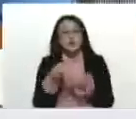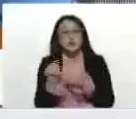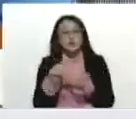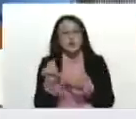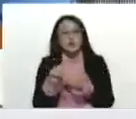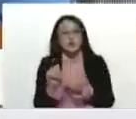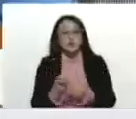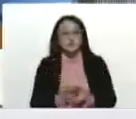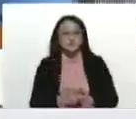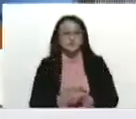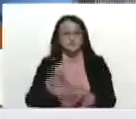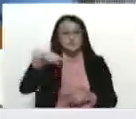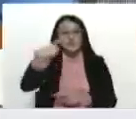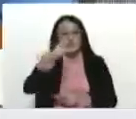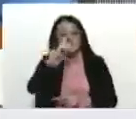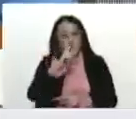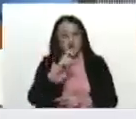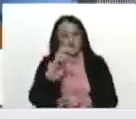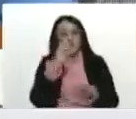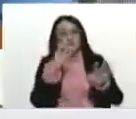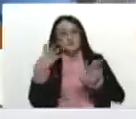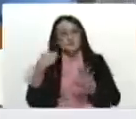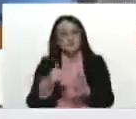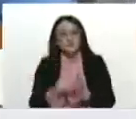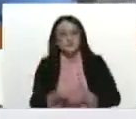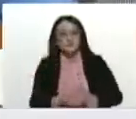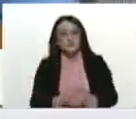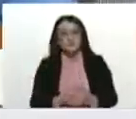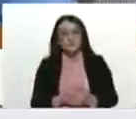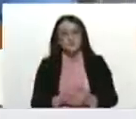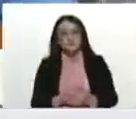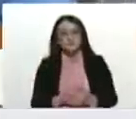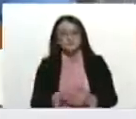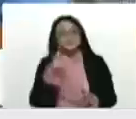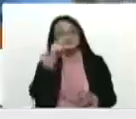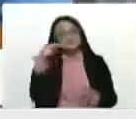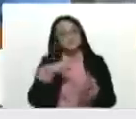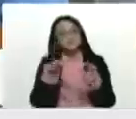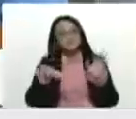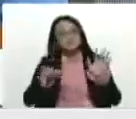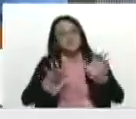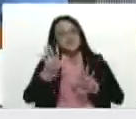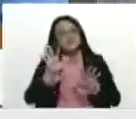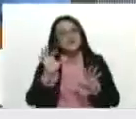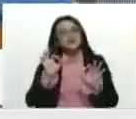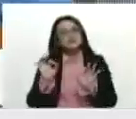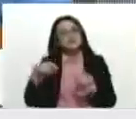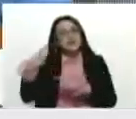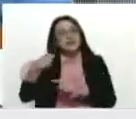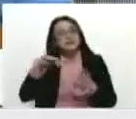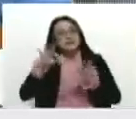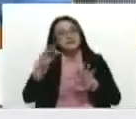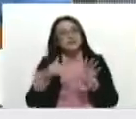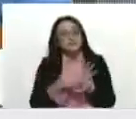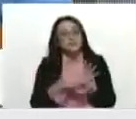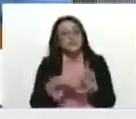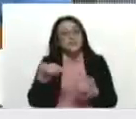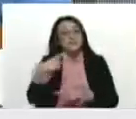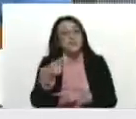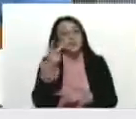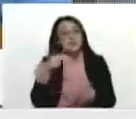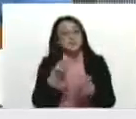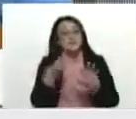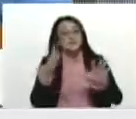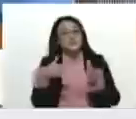al año siguiente era treinta y nueve mil en el 2015 fue 13.000 y luego dos mil